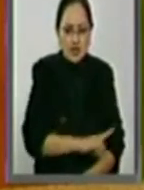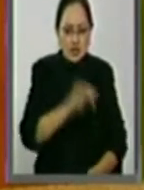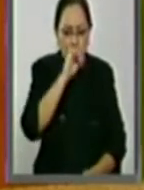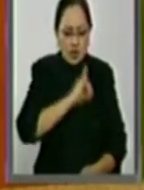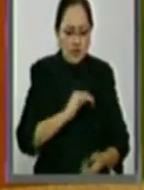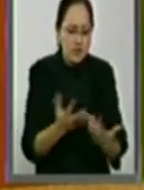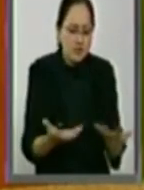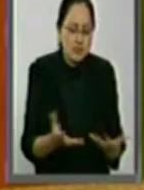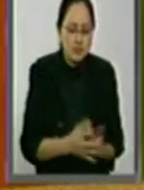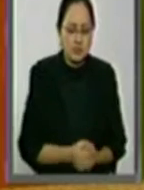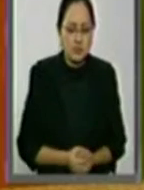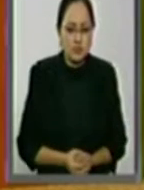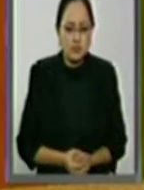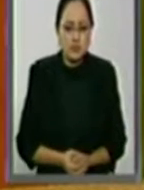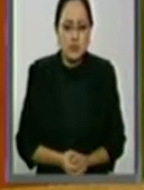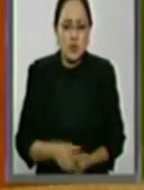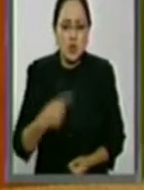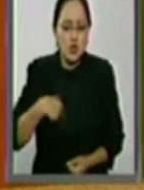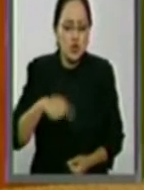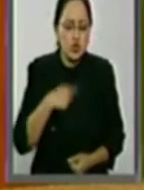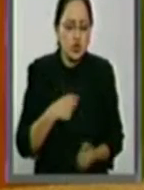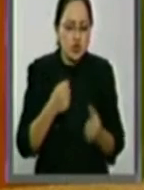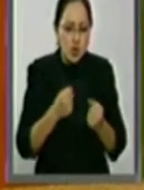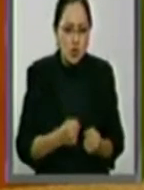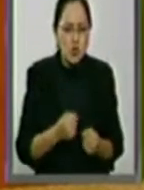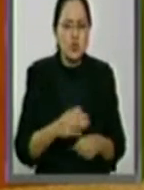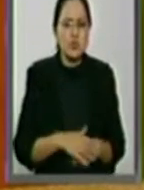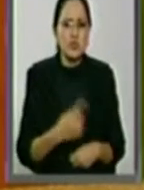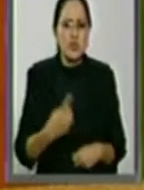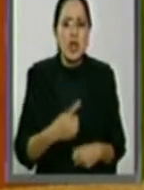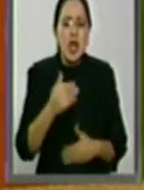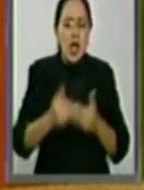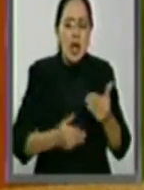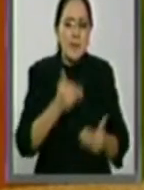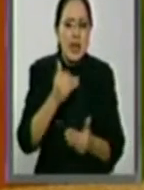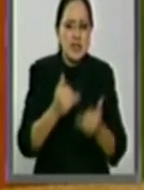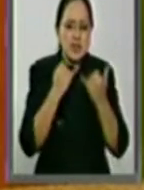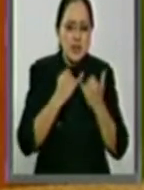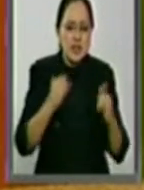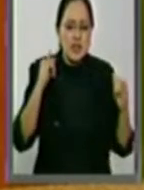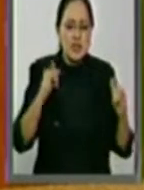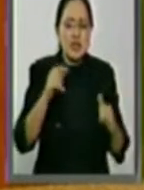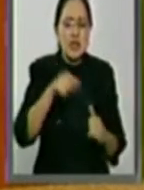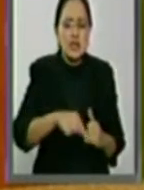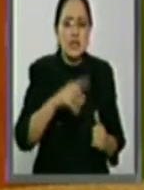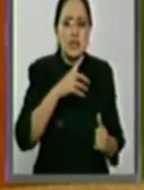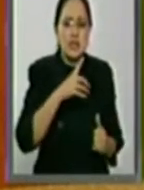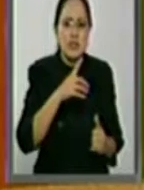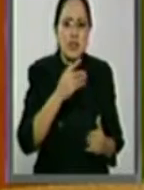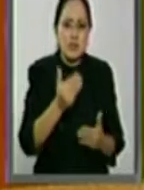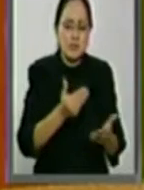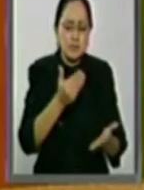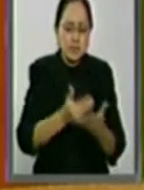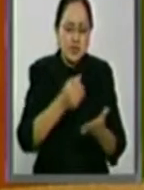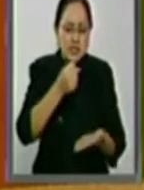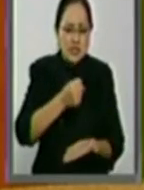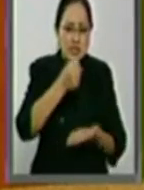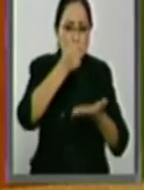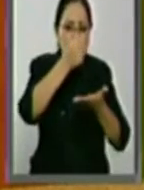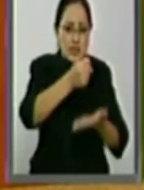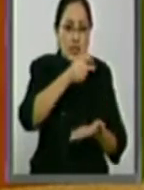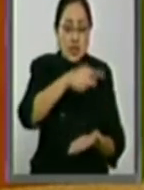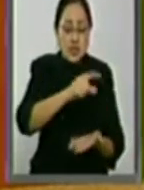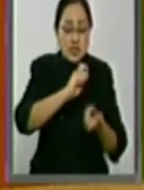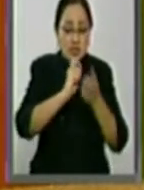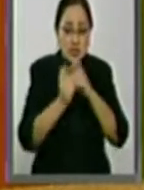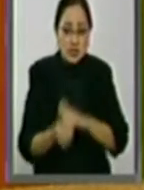Estamos convencidos de que el avance en la autonomía del ejercicio presupuestal en las demarcaciones debe